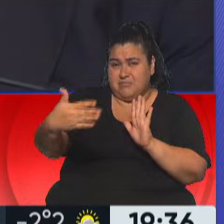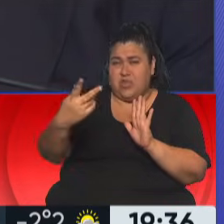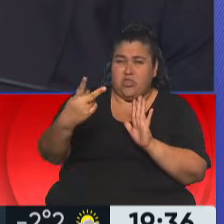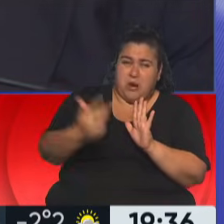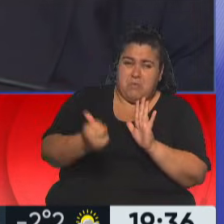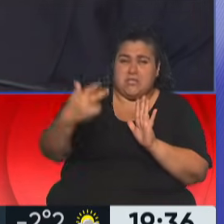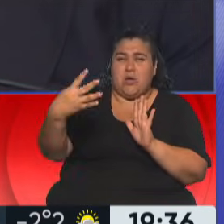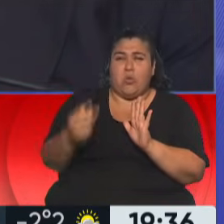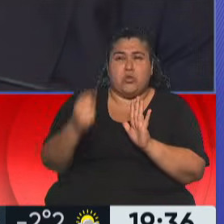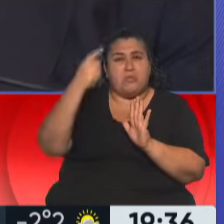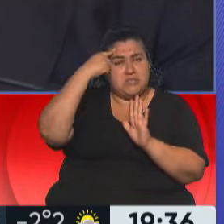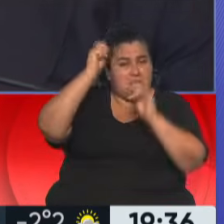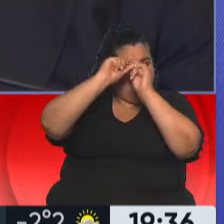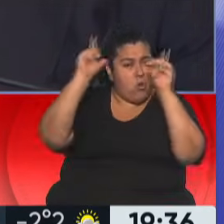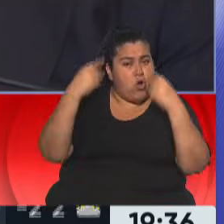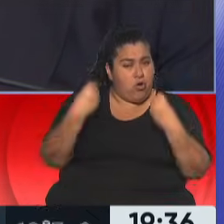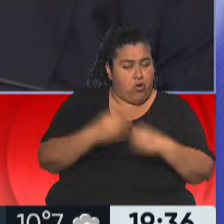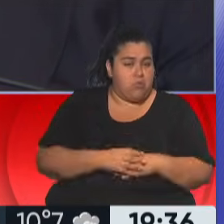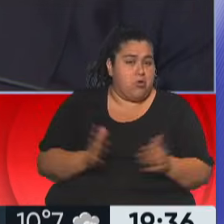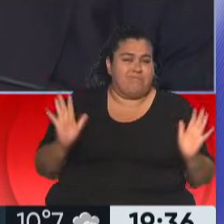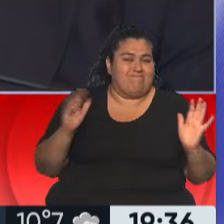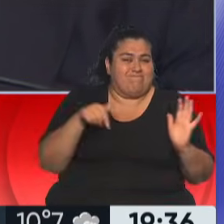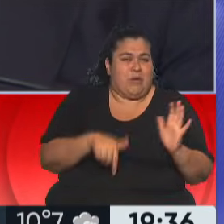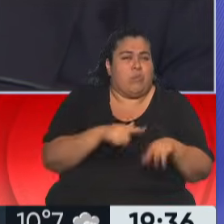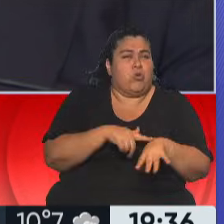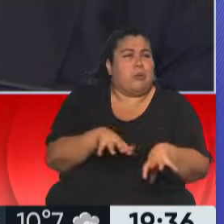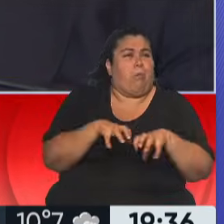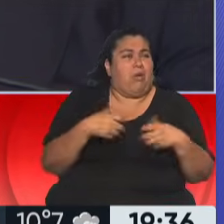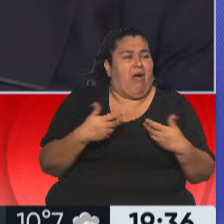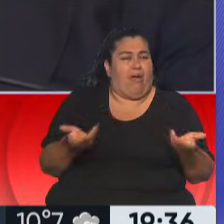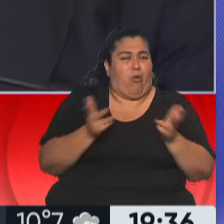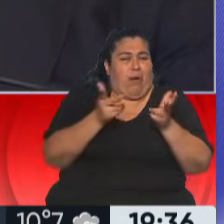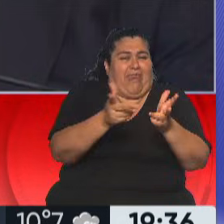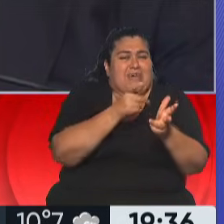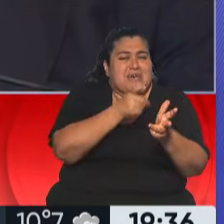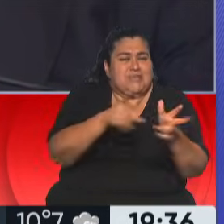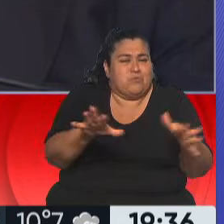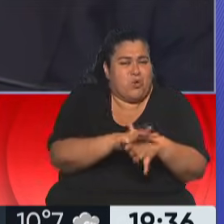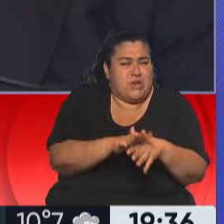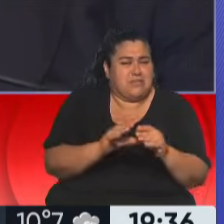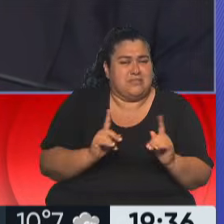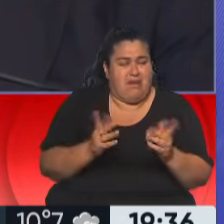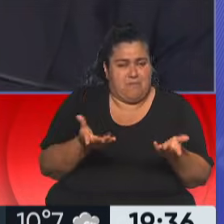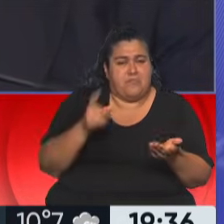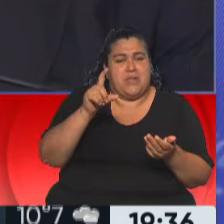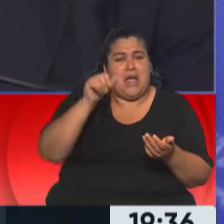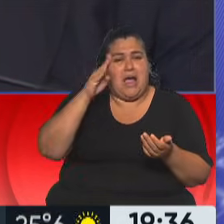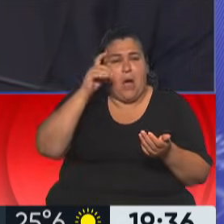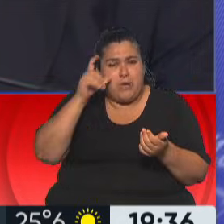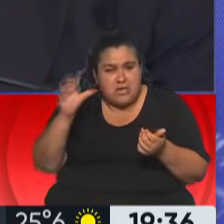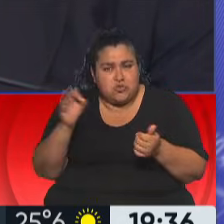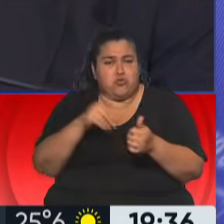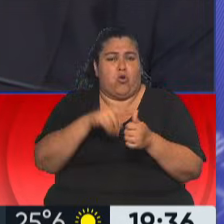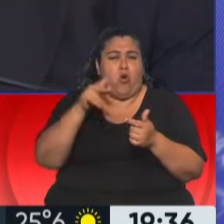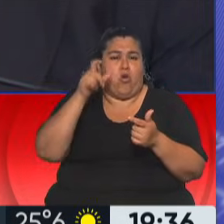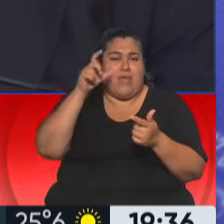decirlo. Es decir, una opción es madurismo o chavismo sin Maduro, ¿no? Es decir, Delcy Rodríguez, Diosdado Cabello, la